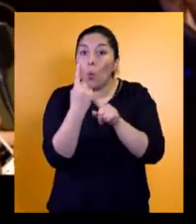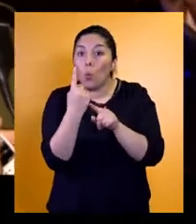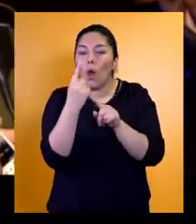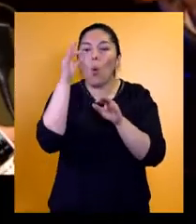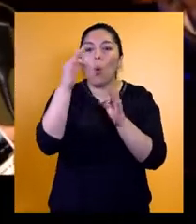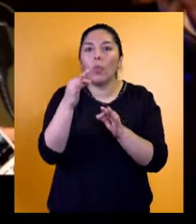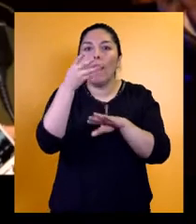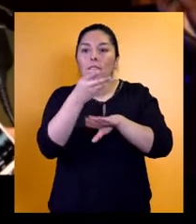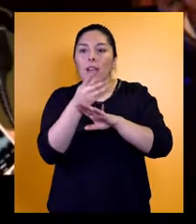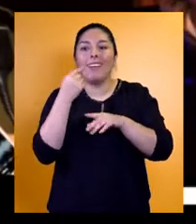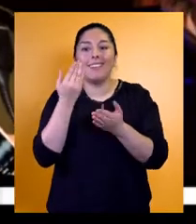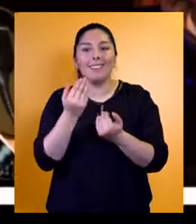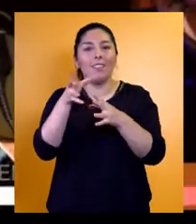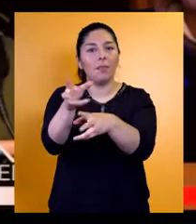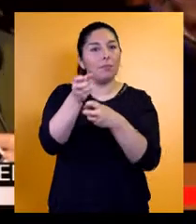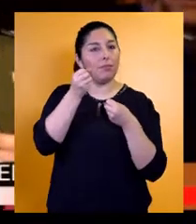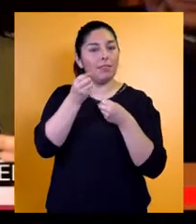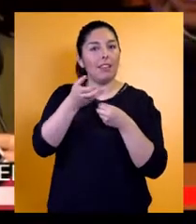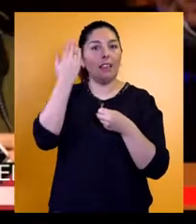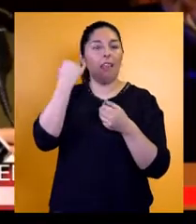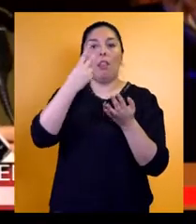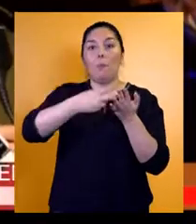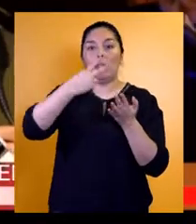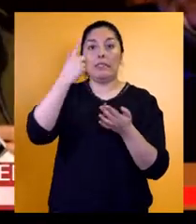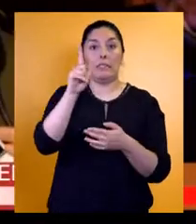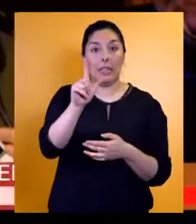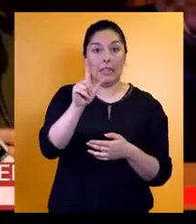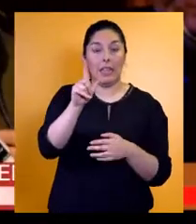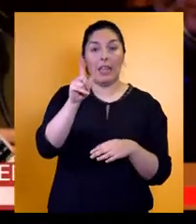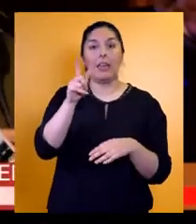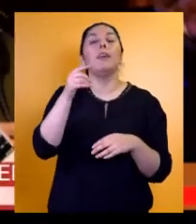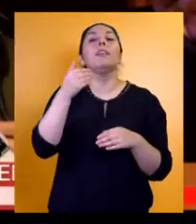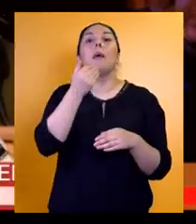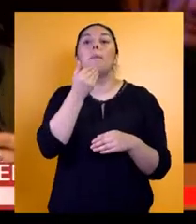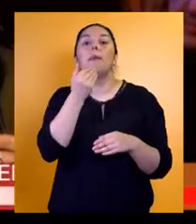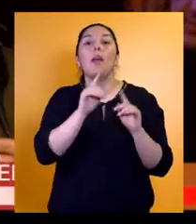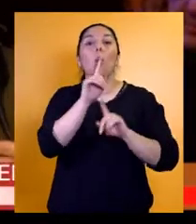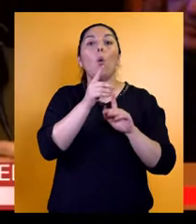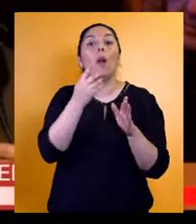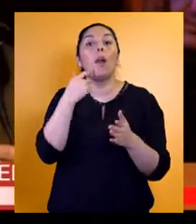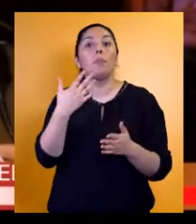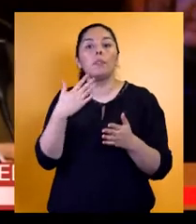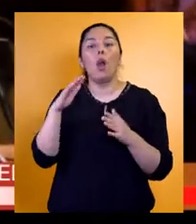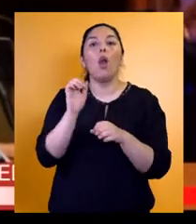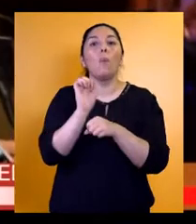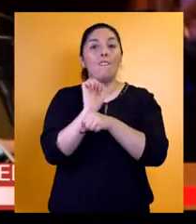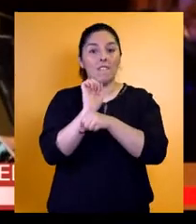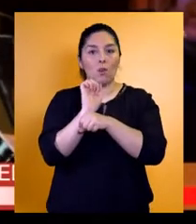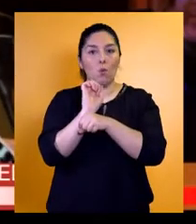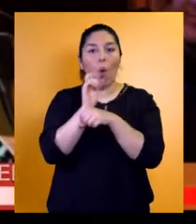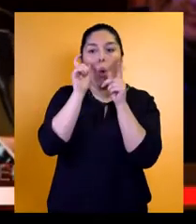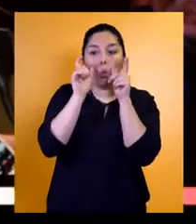de un sujeto que mantenía una orden de aprehensión pendiente desde el año 2007, como también en distintos controles vehiculares que se efectuaron también se